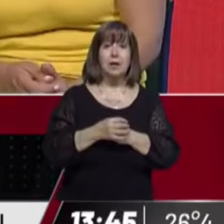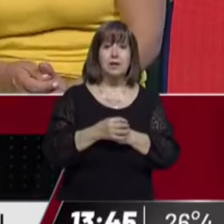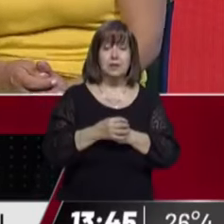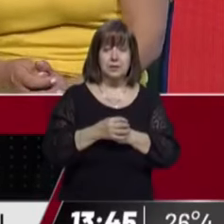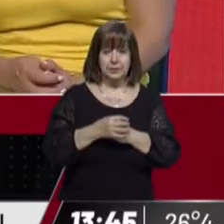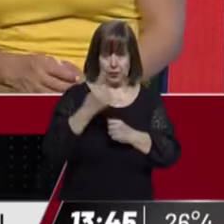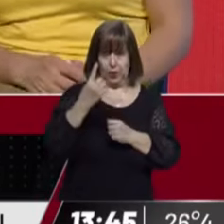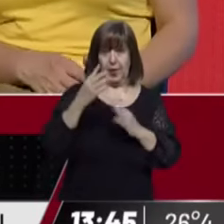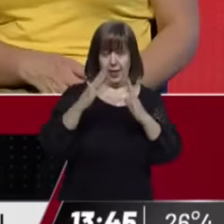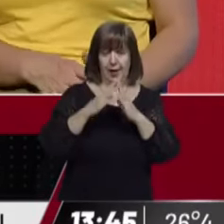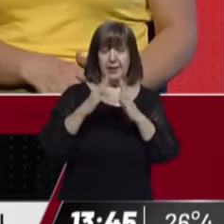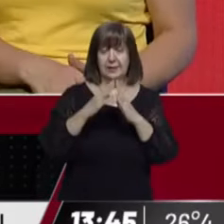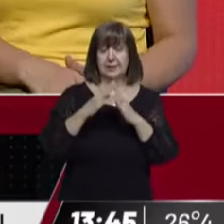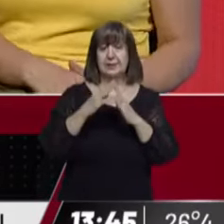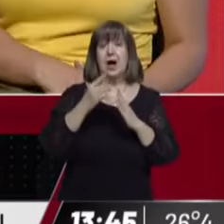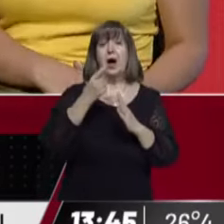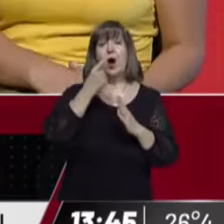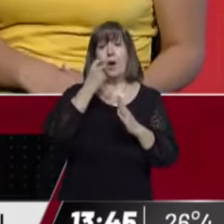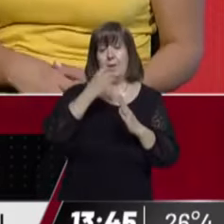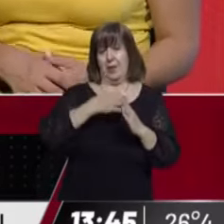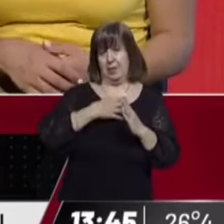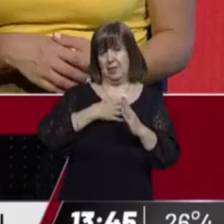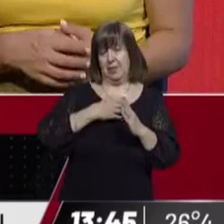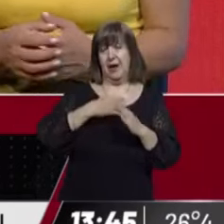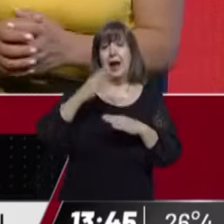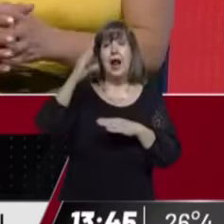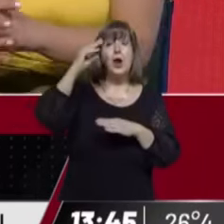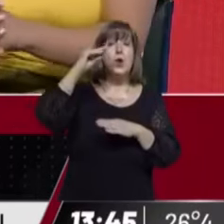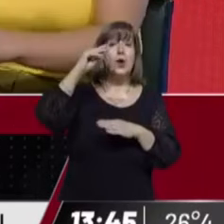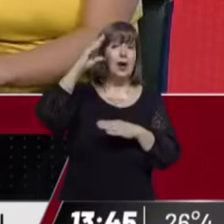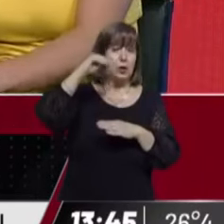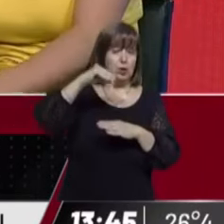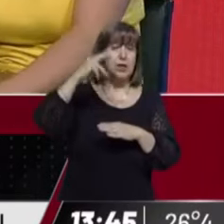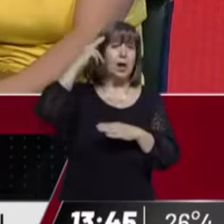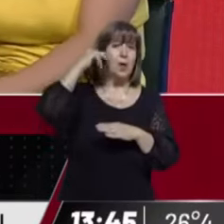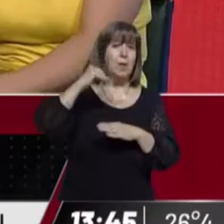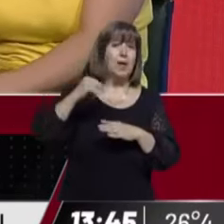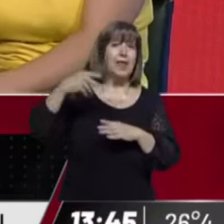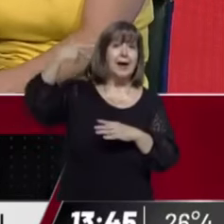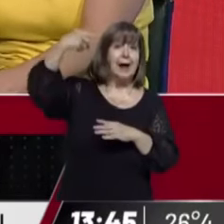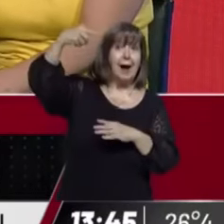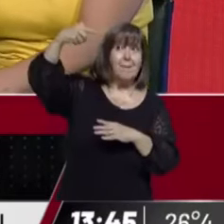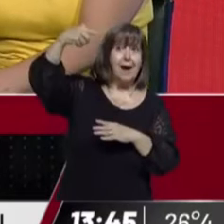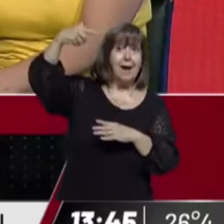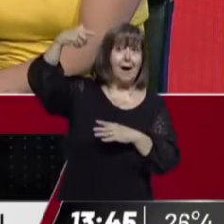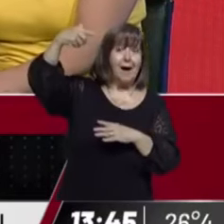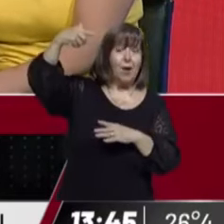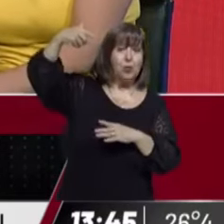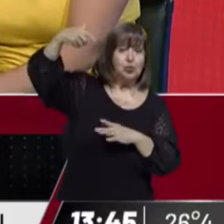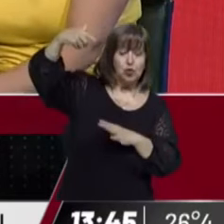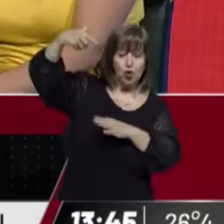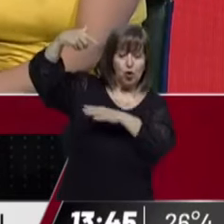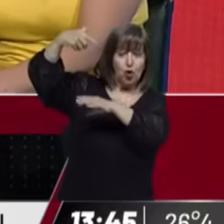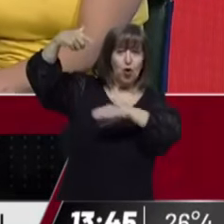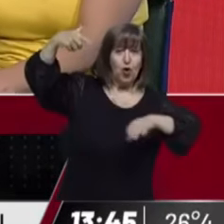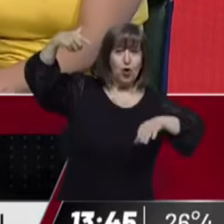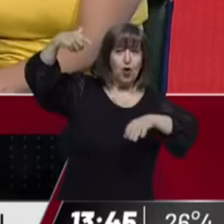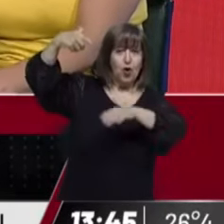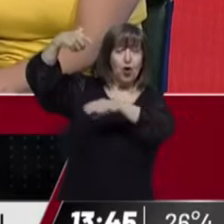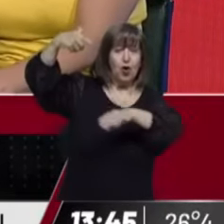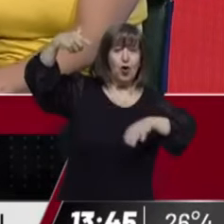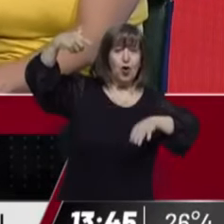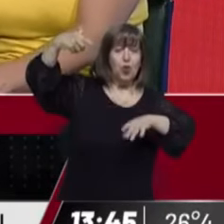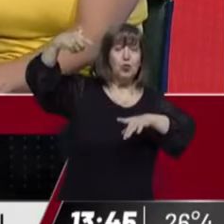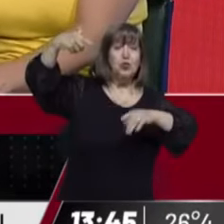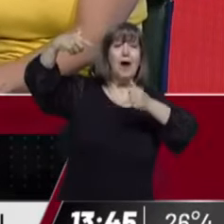de una de las casas que sufrió el robo anoche, el de las 9:30 de la noche, tenía una cámara que le había puesto justo, digamos, apuntando a donde